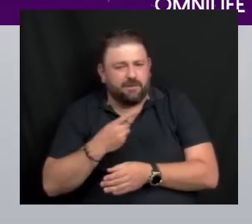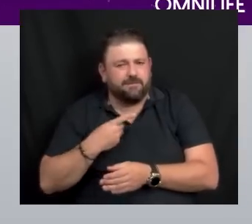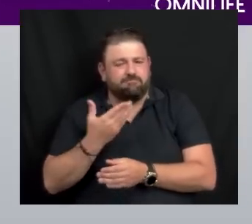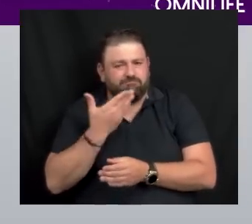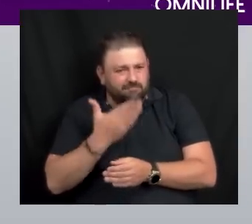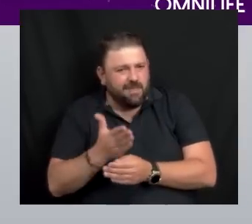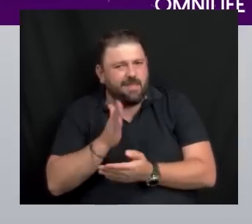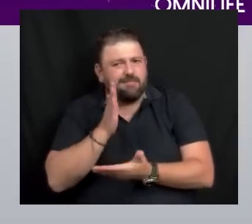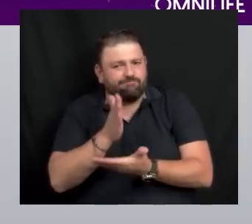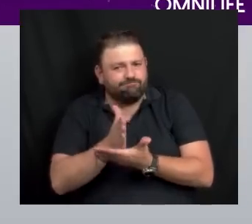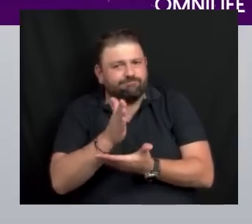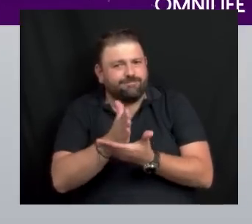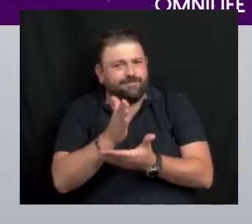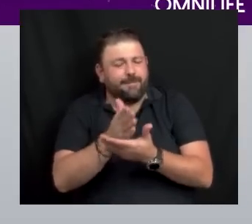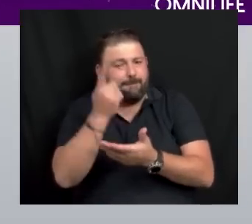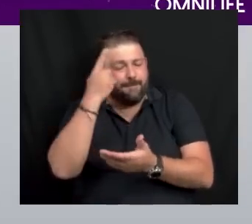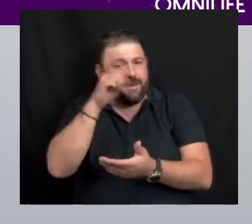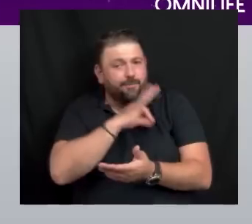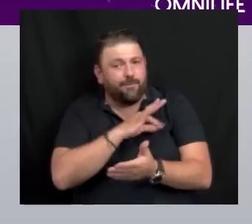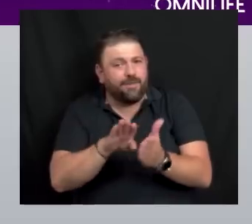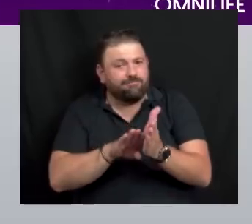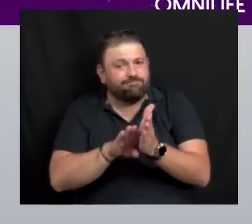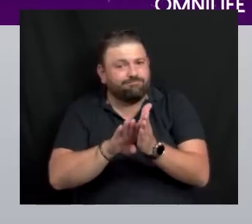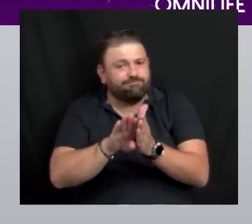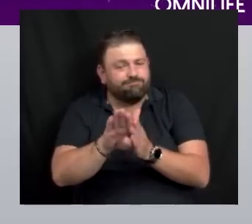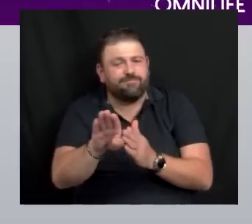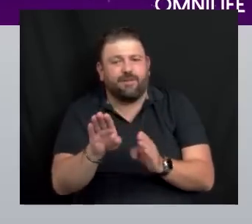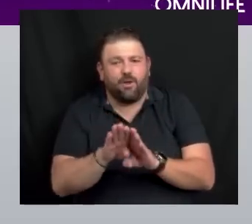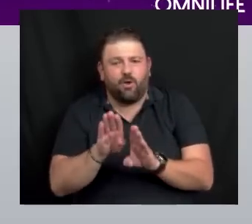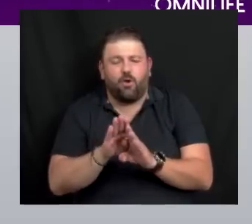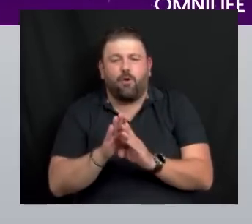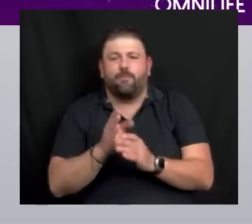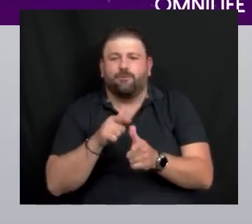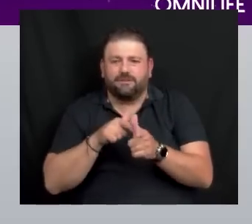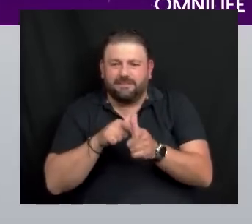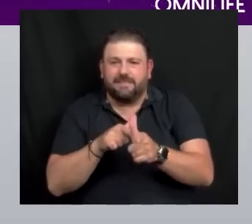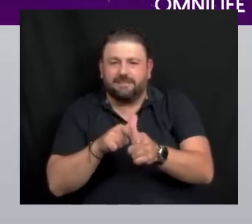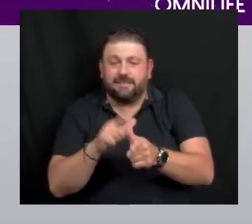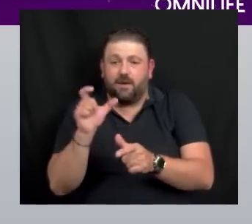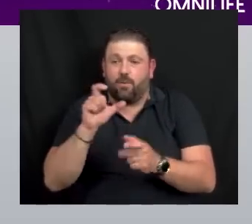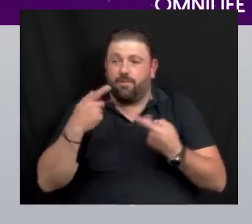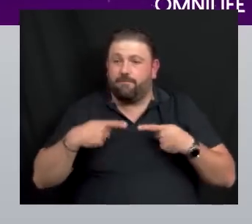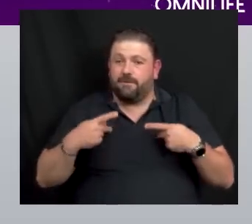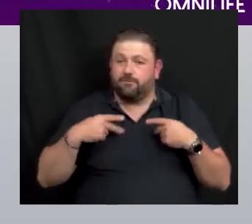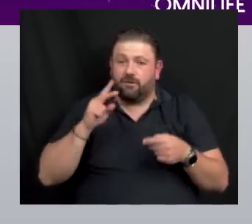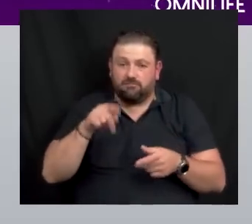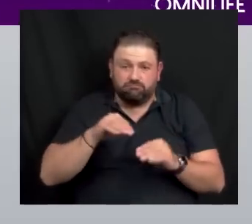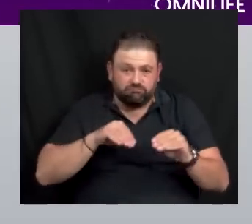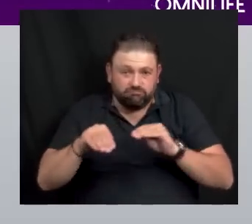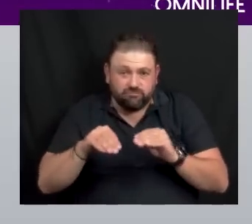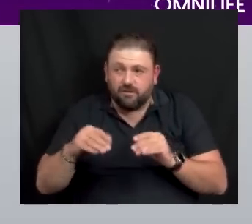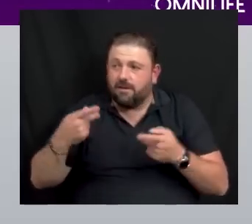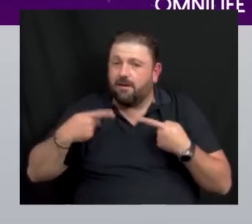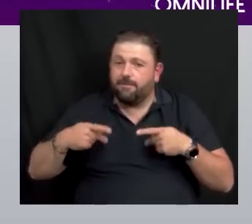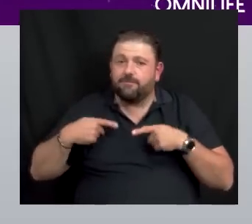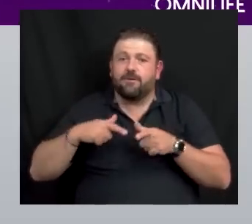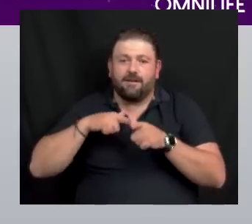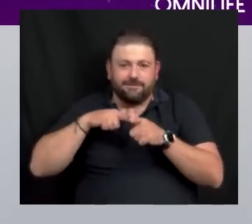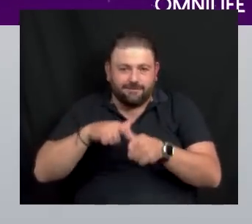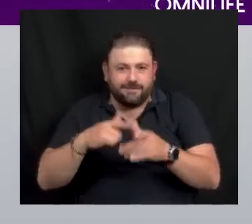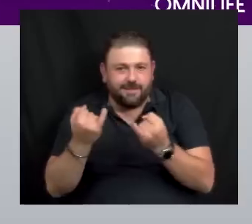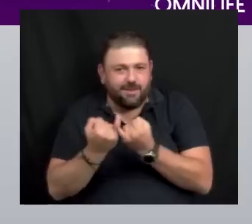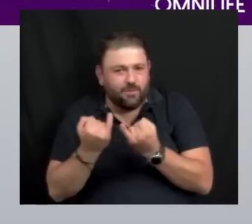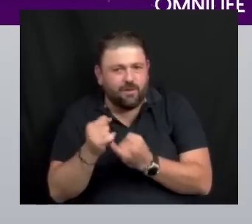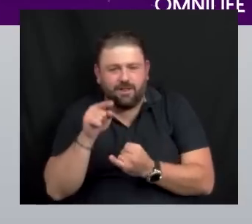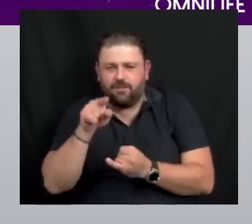mantente ahí, y créeme que lo que te ven hacer, lo van a hacer los demás. No necesitas convencer a nadie, necesitas